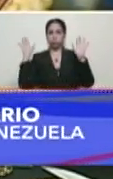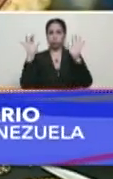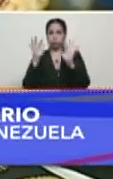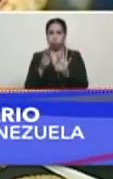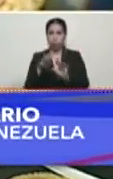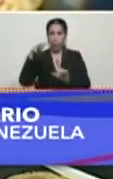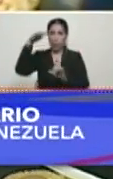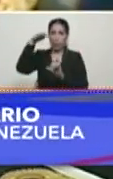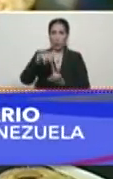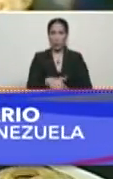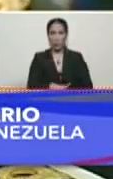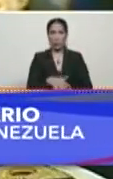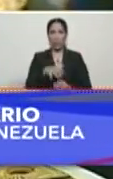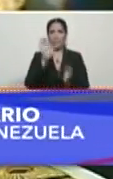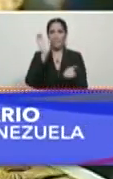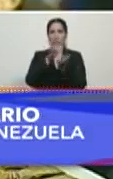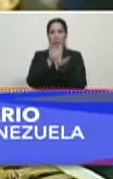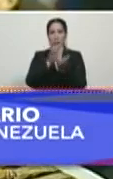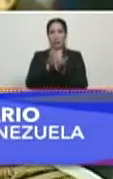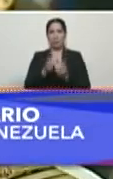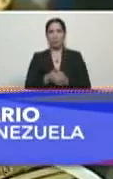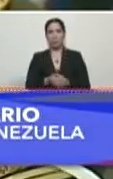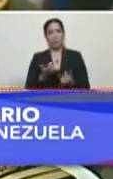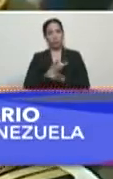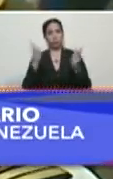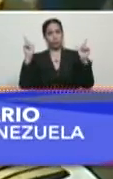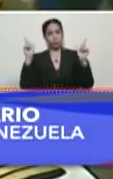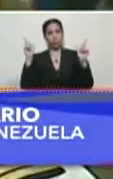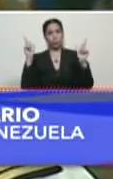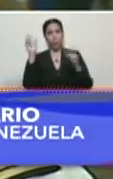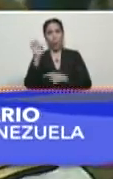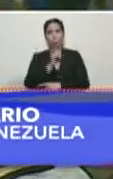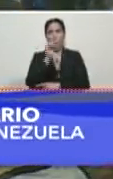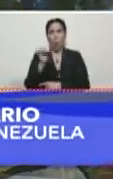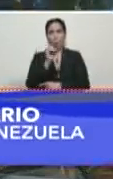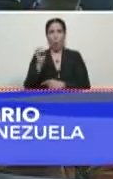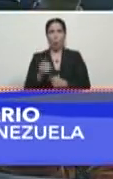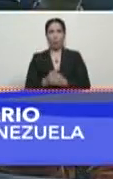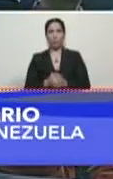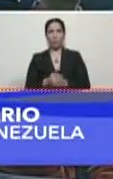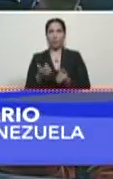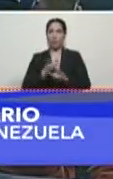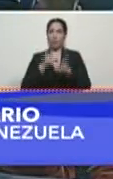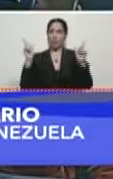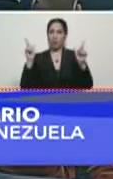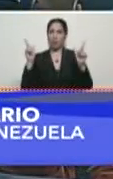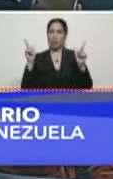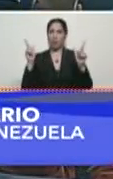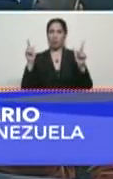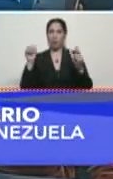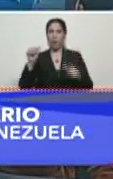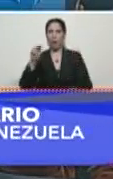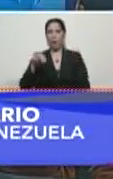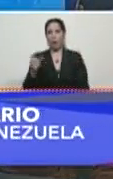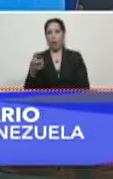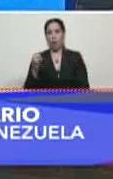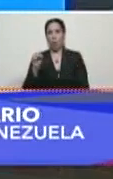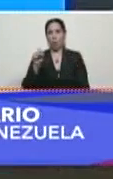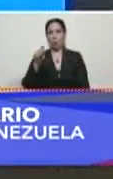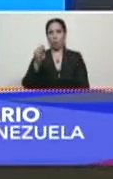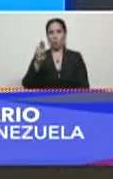de Margarita, la liberación de Oriente, la liberación de Angostura, de nuestra